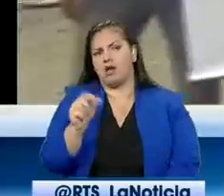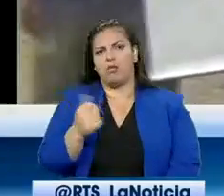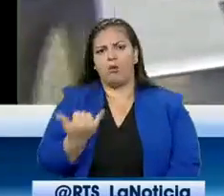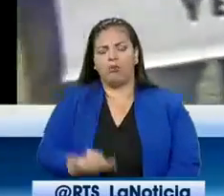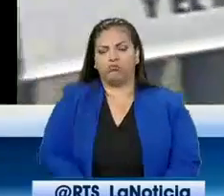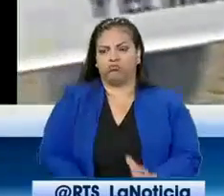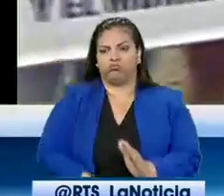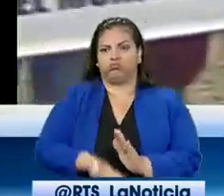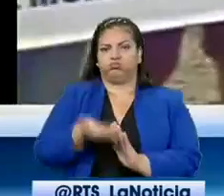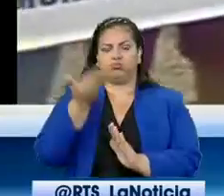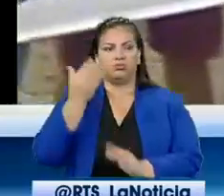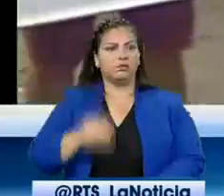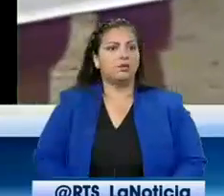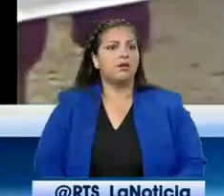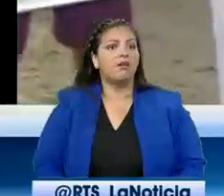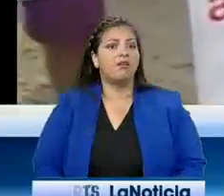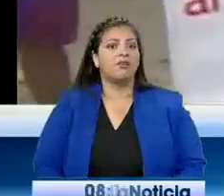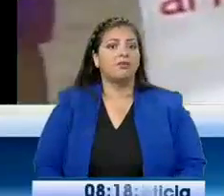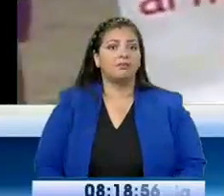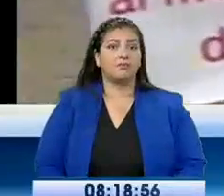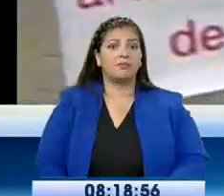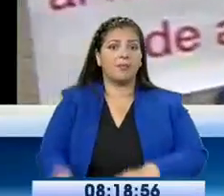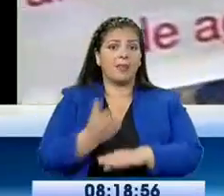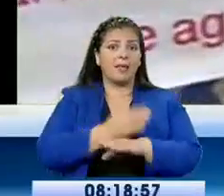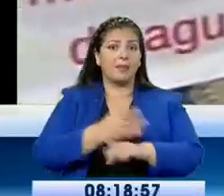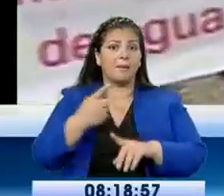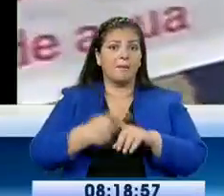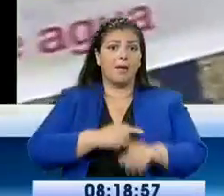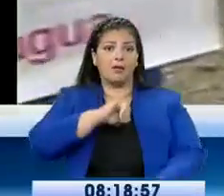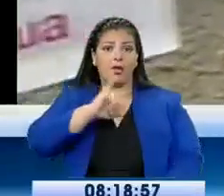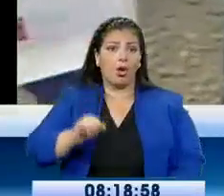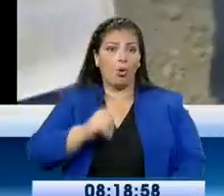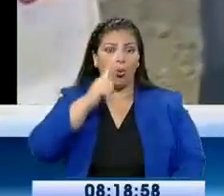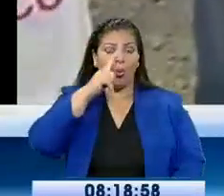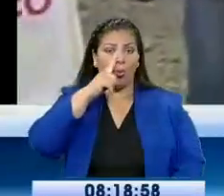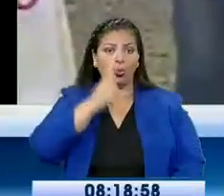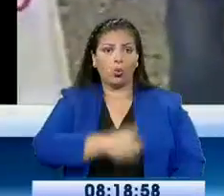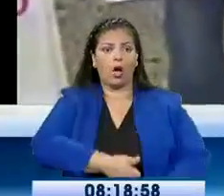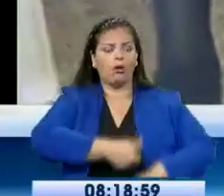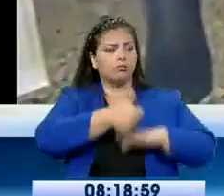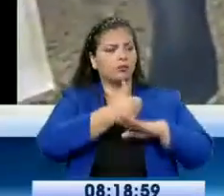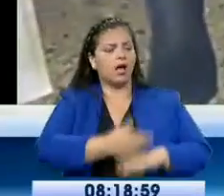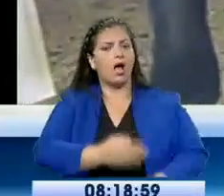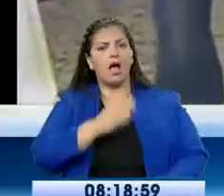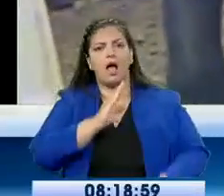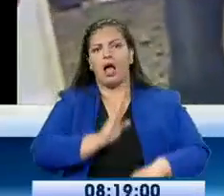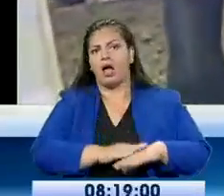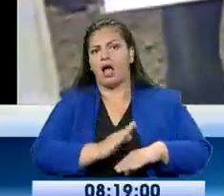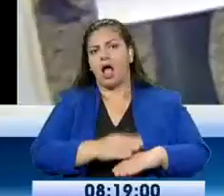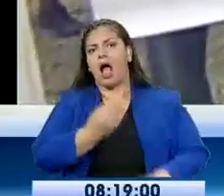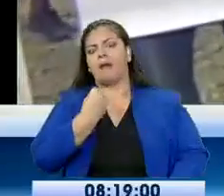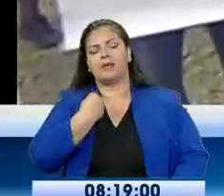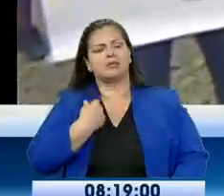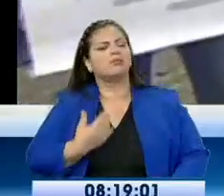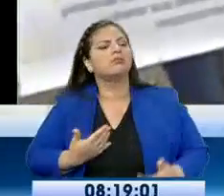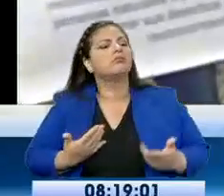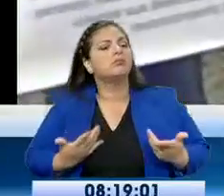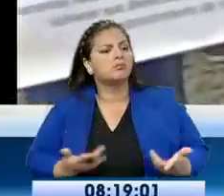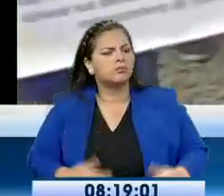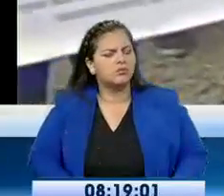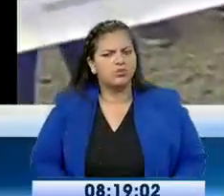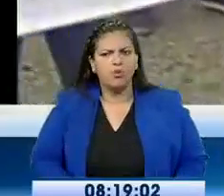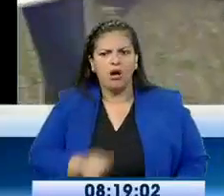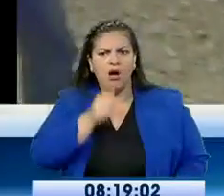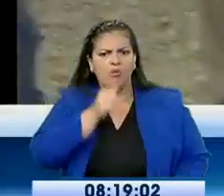de subir el metro cúbico de agua potable de 0.26 centavos a un dólar 50 es decir más del 500 por ciento es decir a